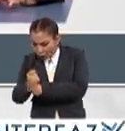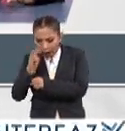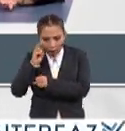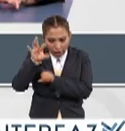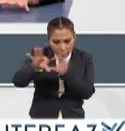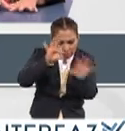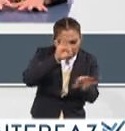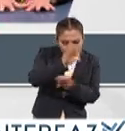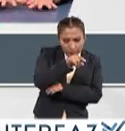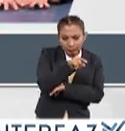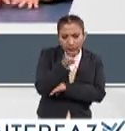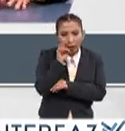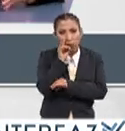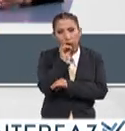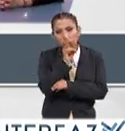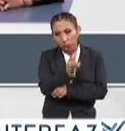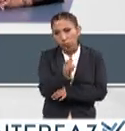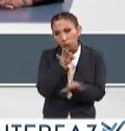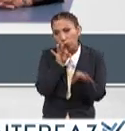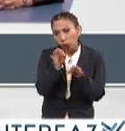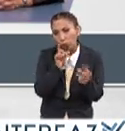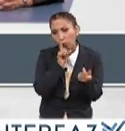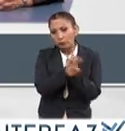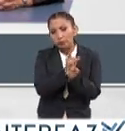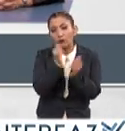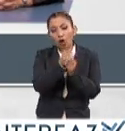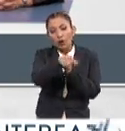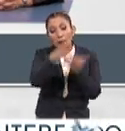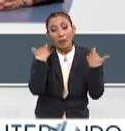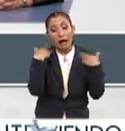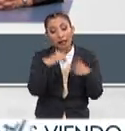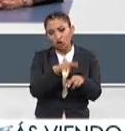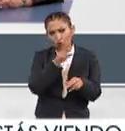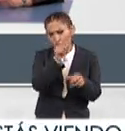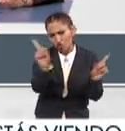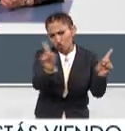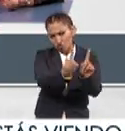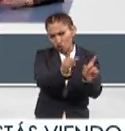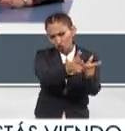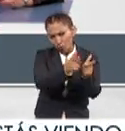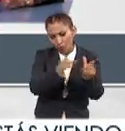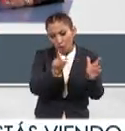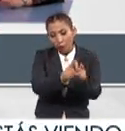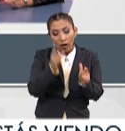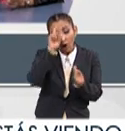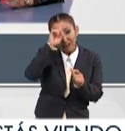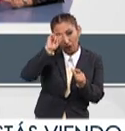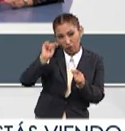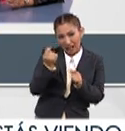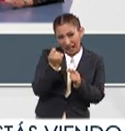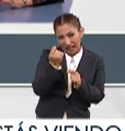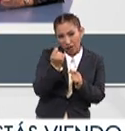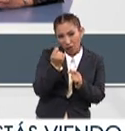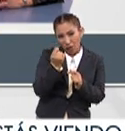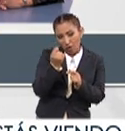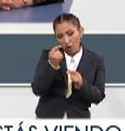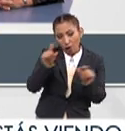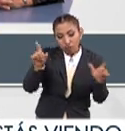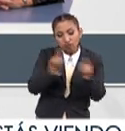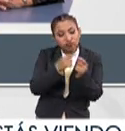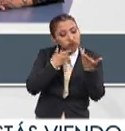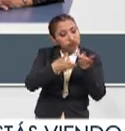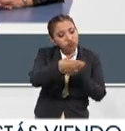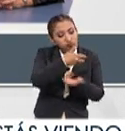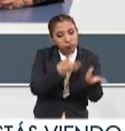secundaria, y ellos van y trabajando con los docentes regulares, incluso en los consejos técnicos también trabajan a la